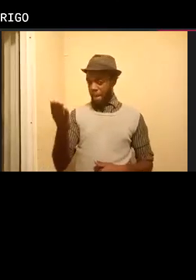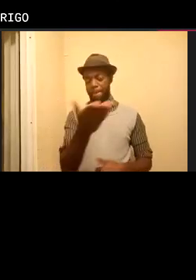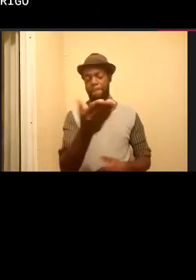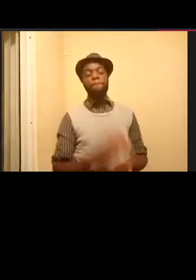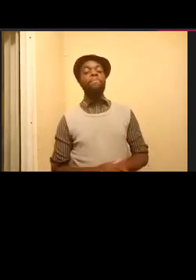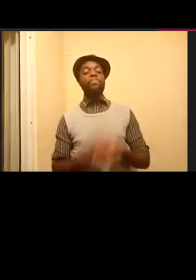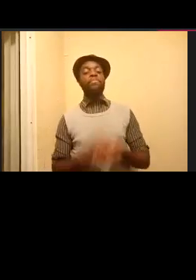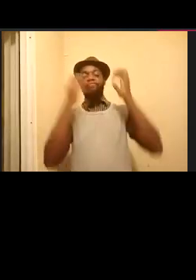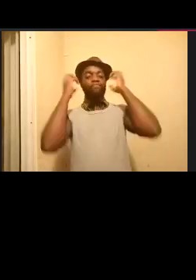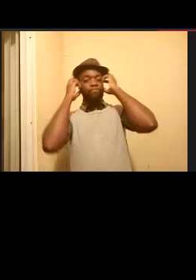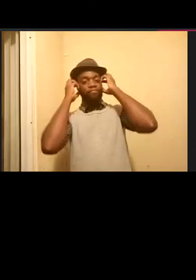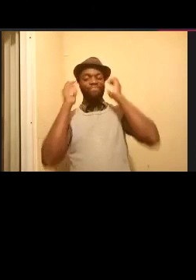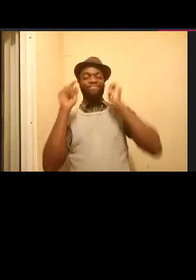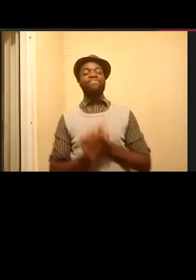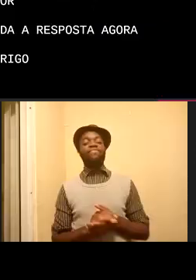Barrera, ok.